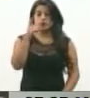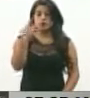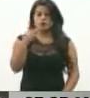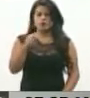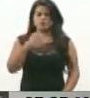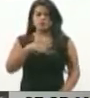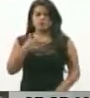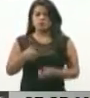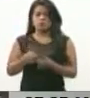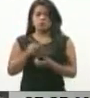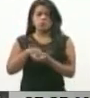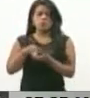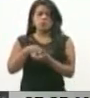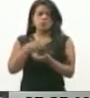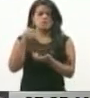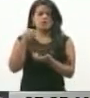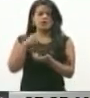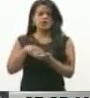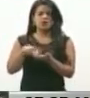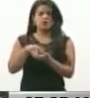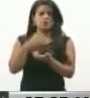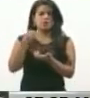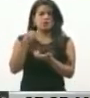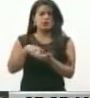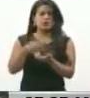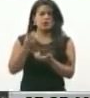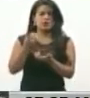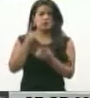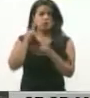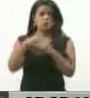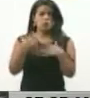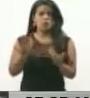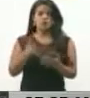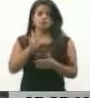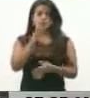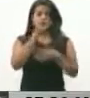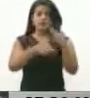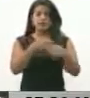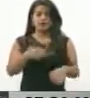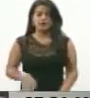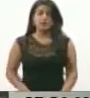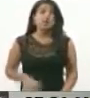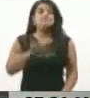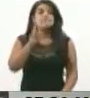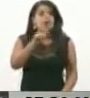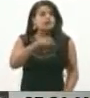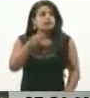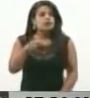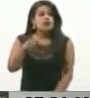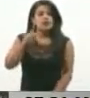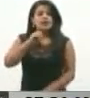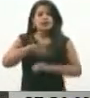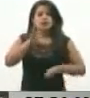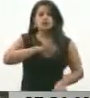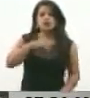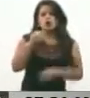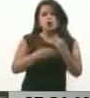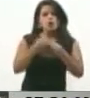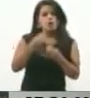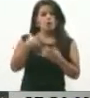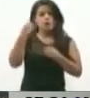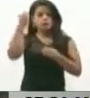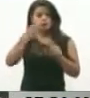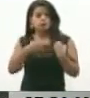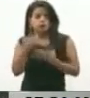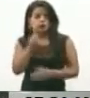pero sí. No sabemos para qué funciona. Bueno, funciona para esto precisamente. ¿Sí? Y la interacción por las redes sociales, la gente, ¿cómo se ha manifestado a través de este software que se